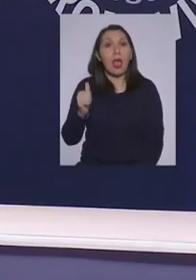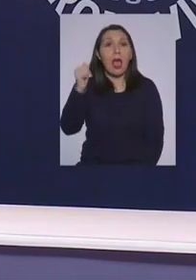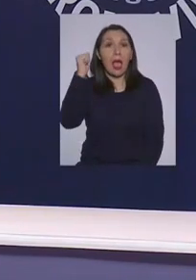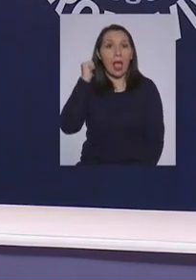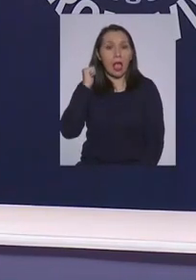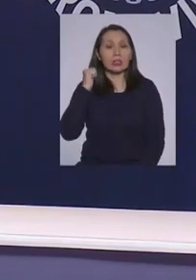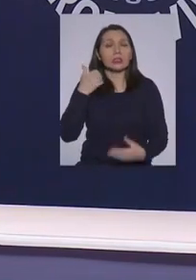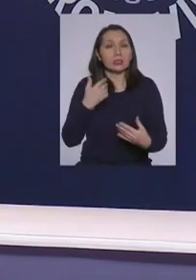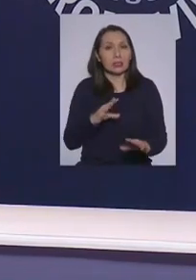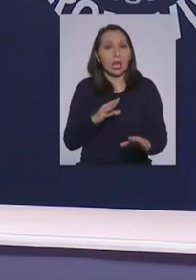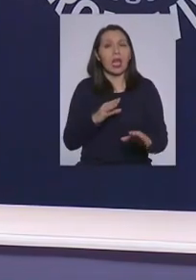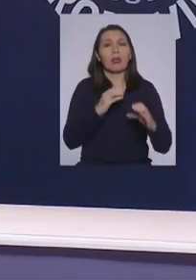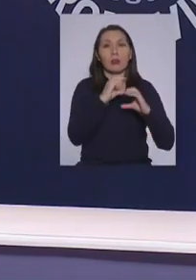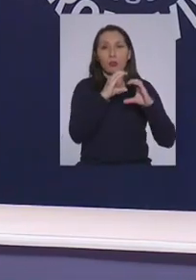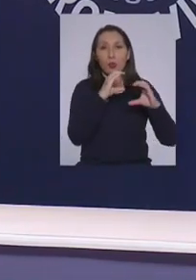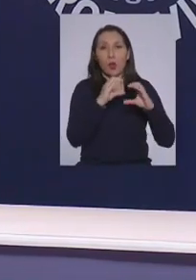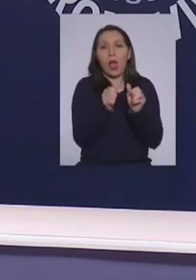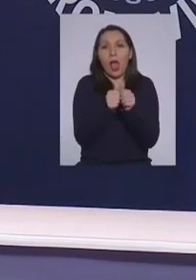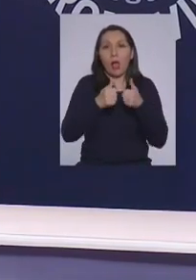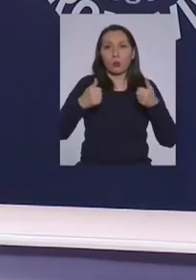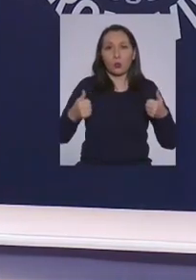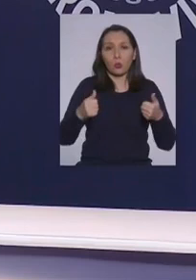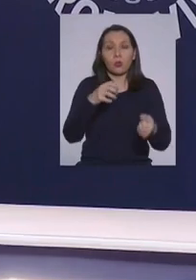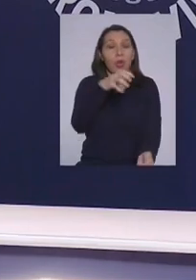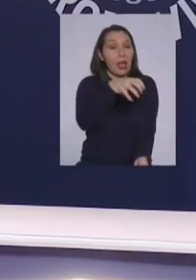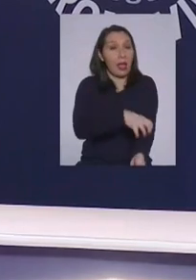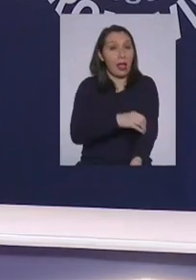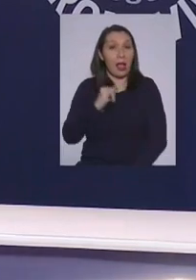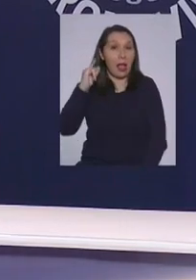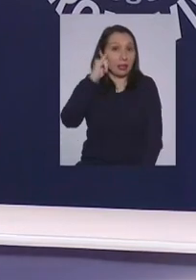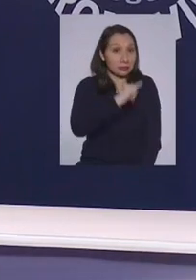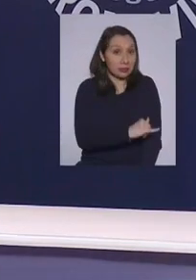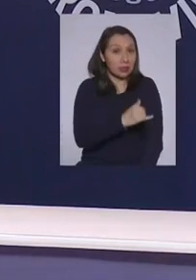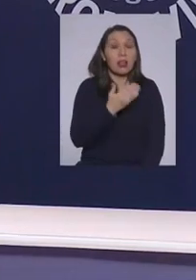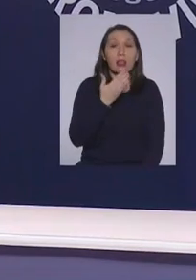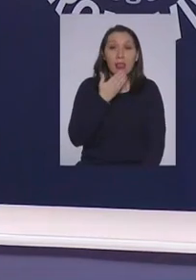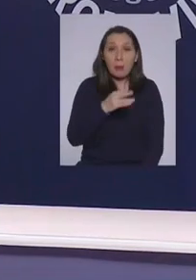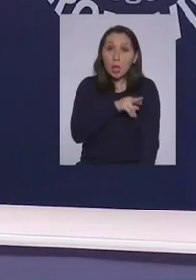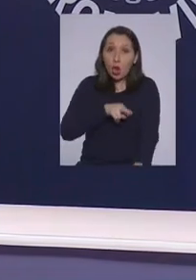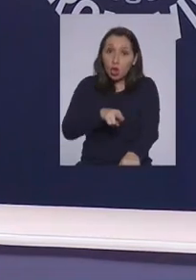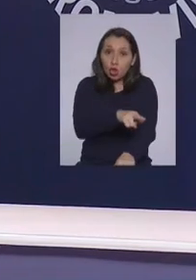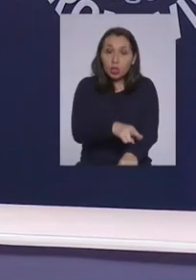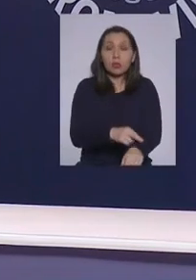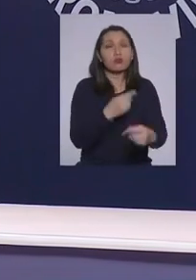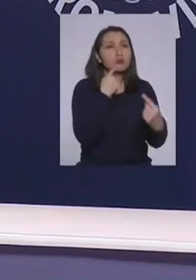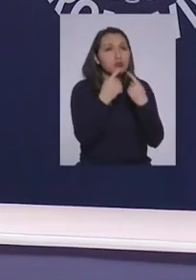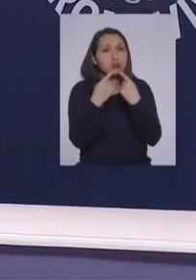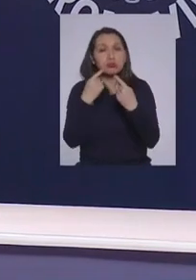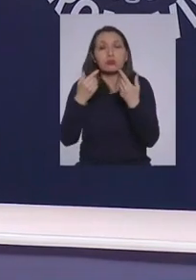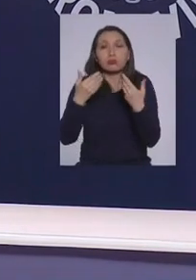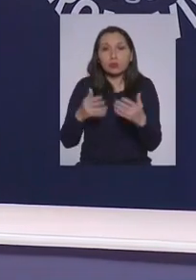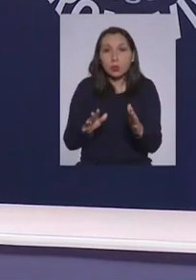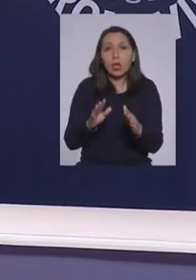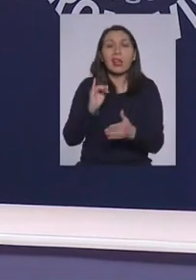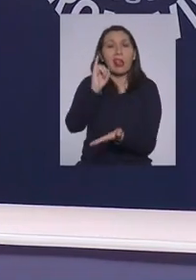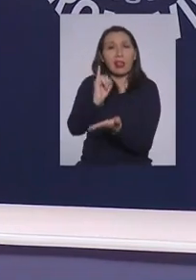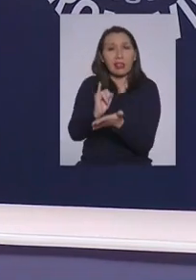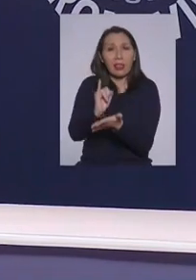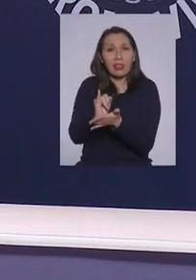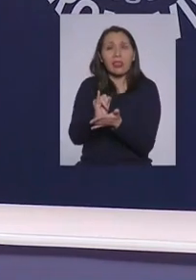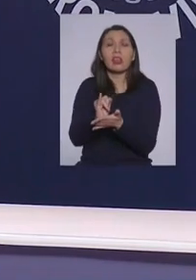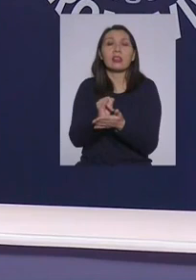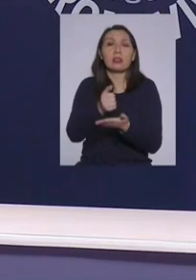ayer, tanto con las autoridades de la región de Aysén como la región de Los Ríos. Estaba presente el intendente,